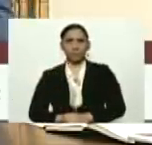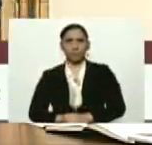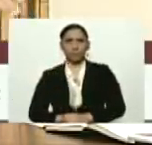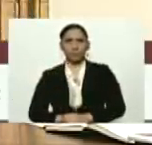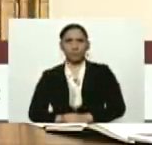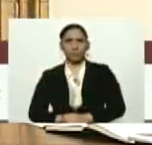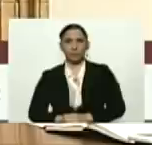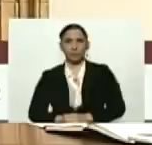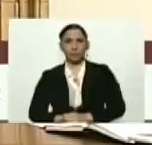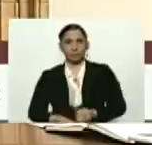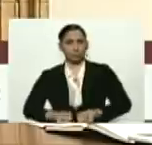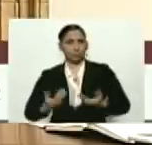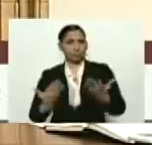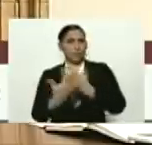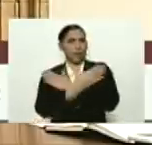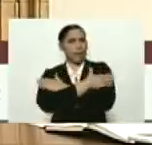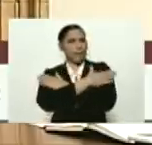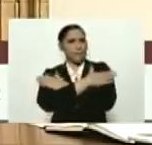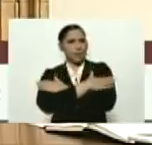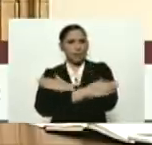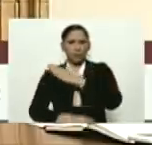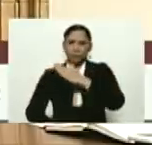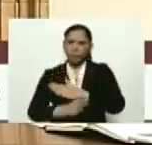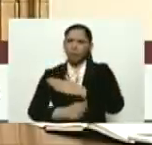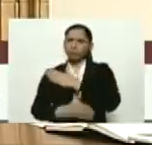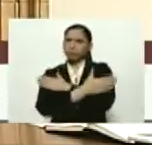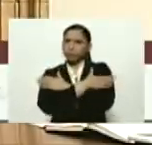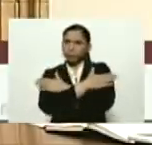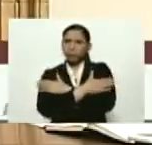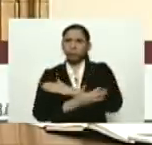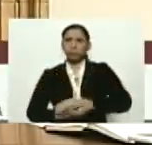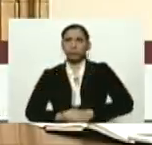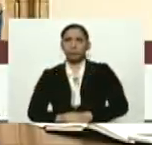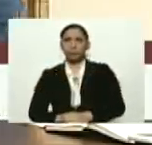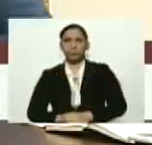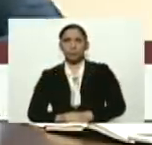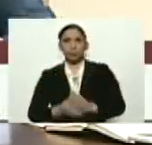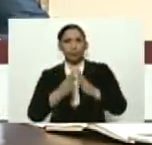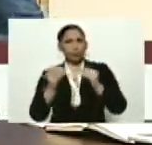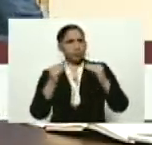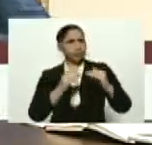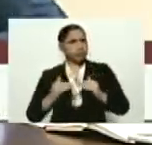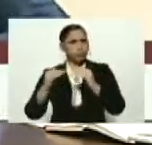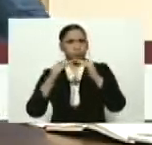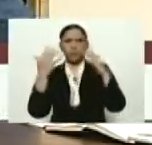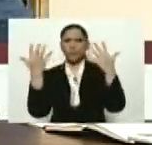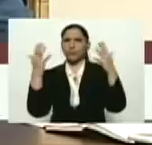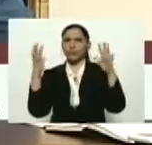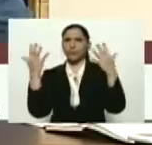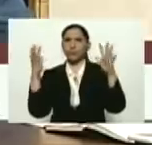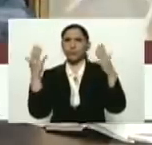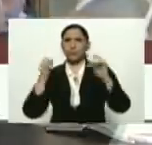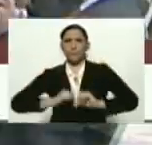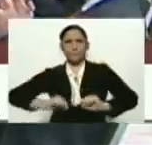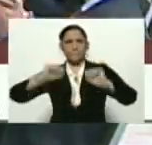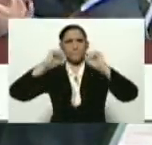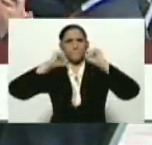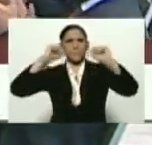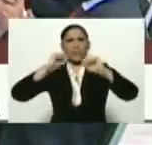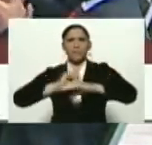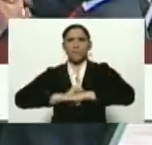Les doy mi abrazo. Vamos a abrazarnos. todos. Vamos a aplaudir. ¡Que viva el